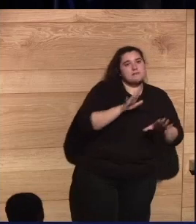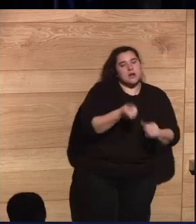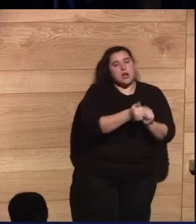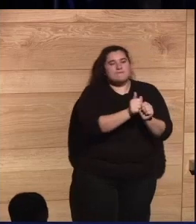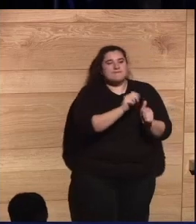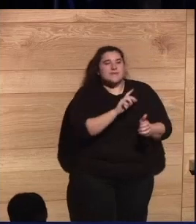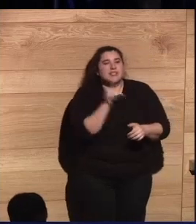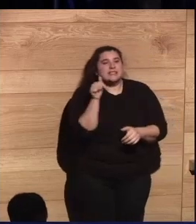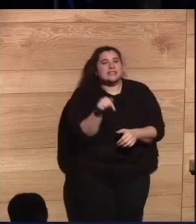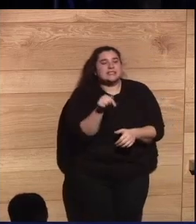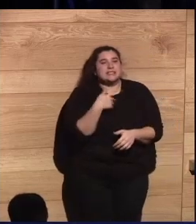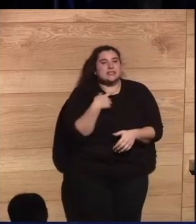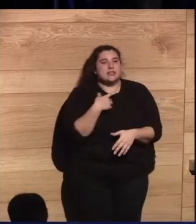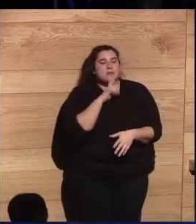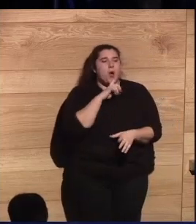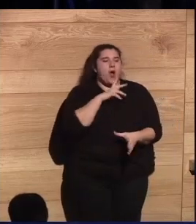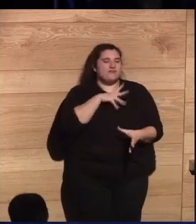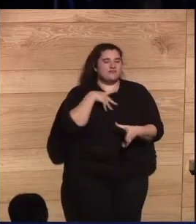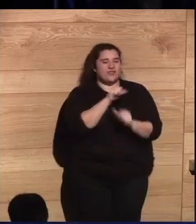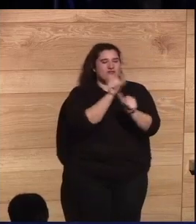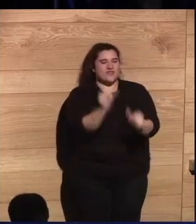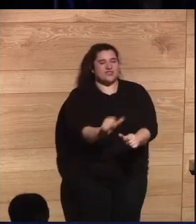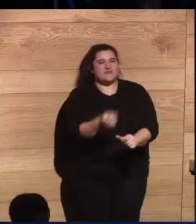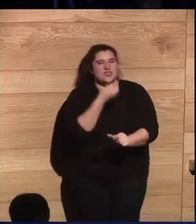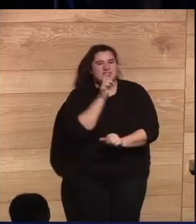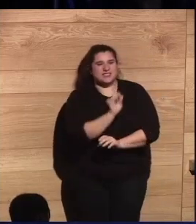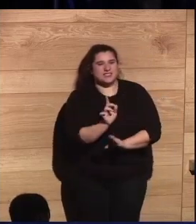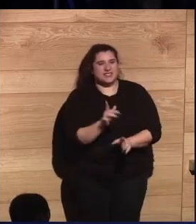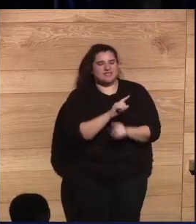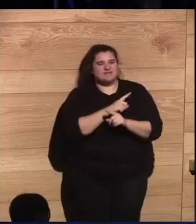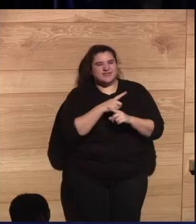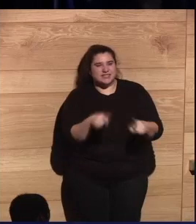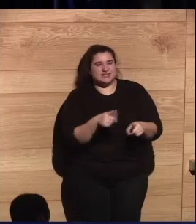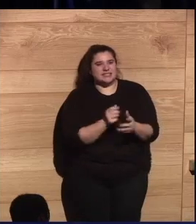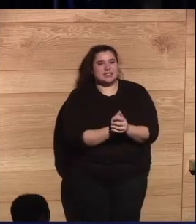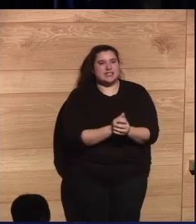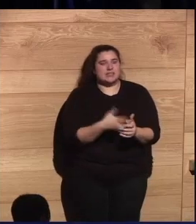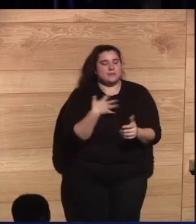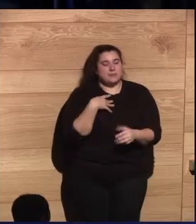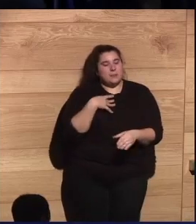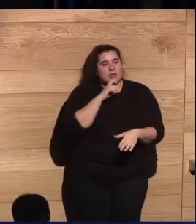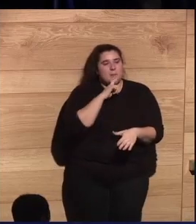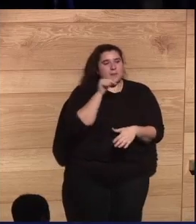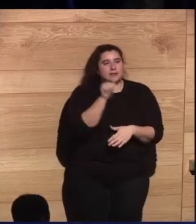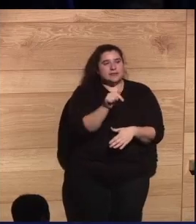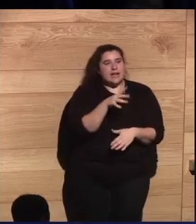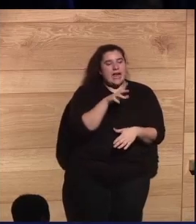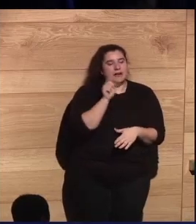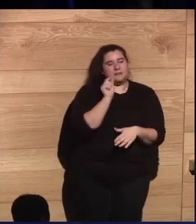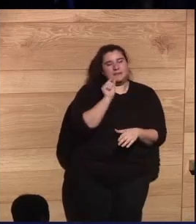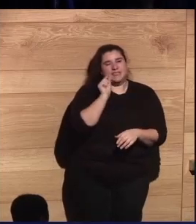¿no? Como los relojes de Dalí, está un poco ya... Y a veces y hace un ejercicio en medio segundo de